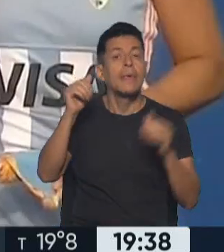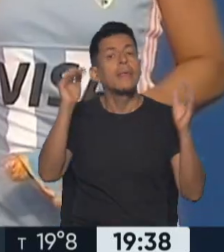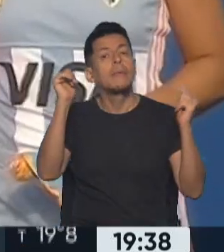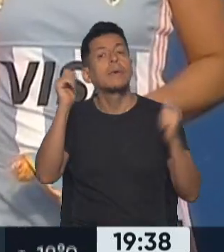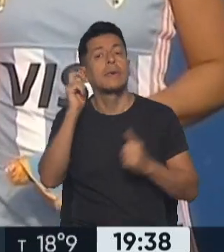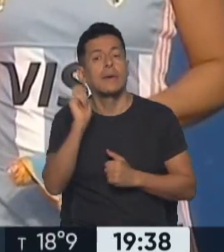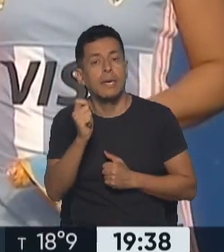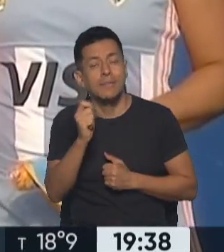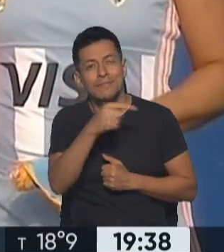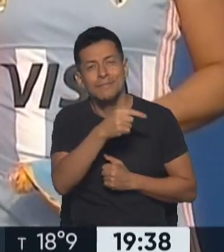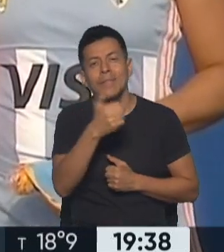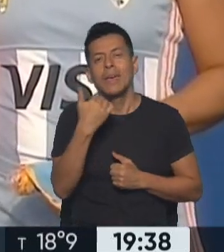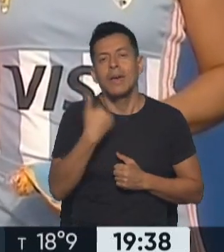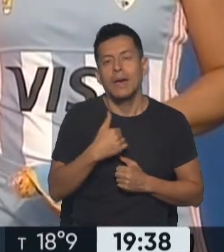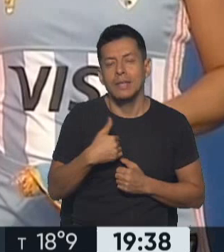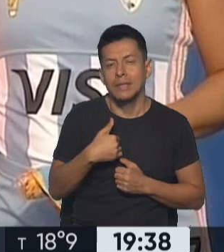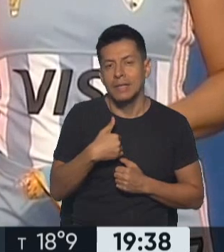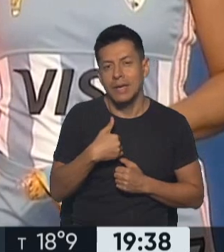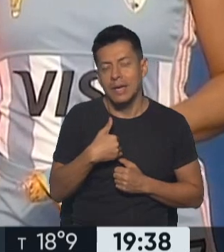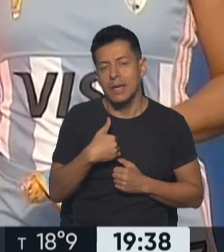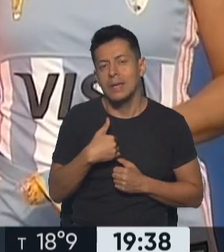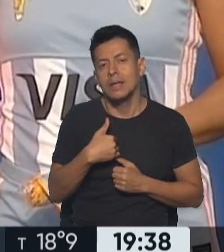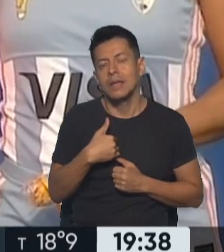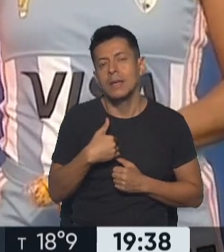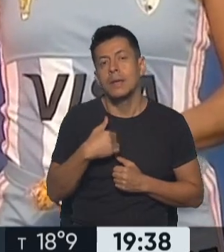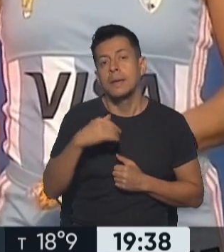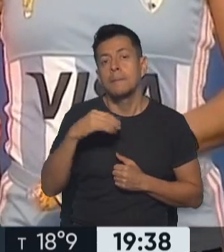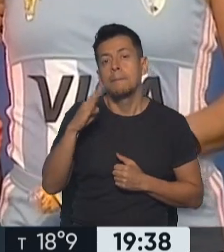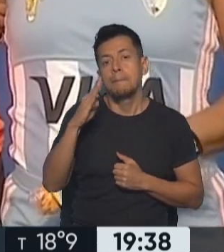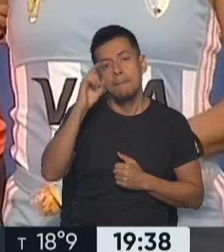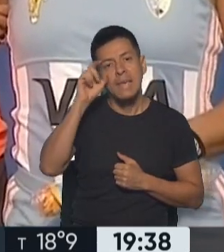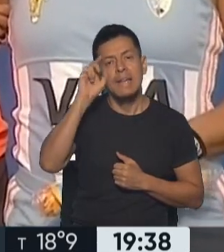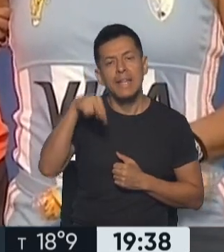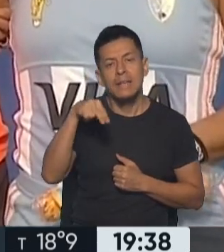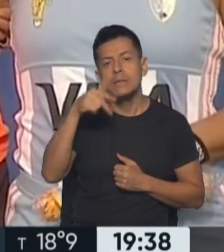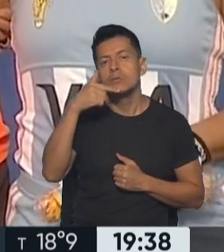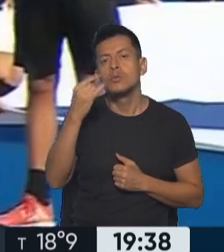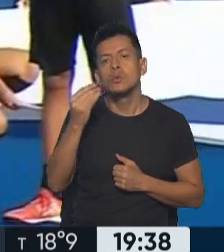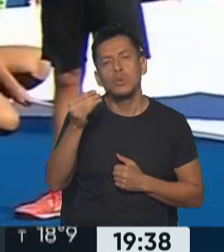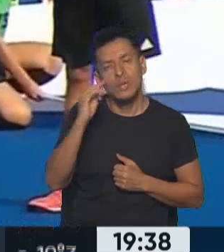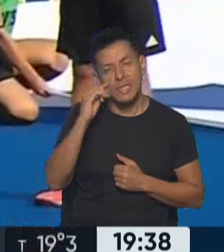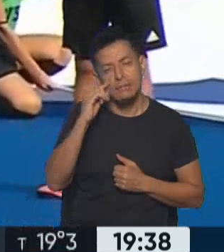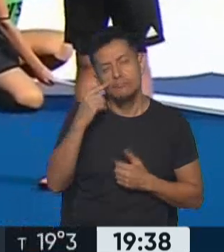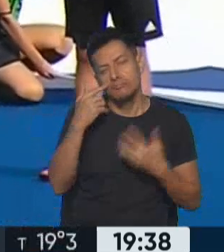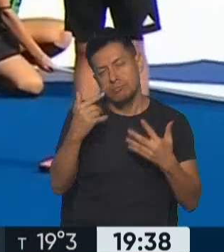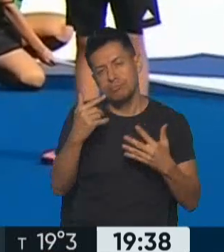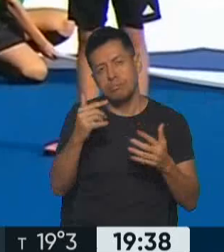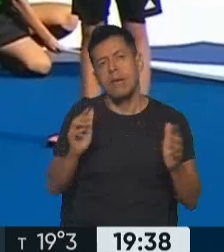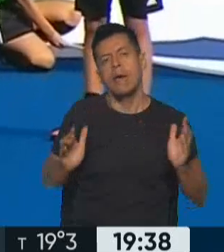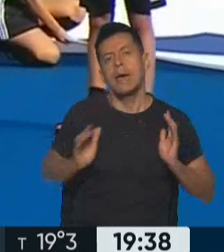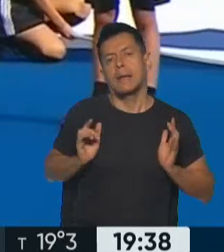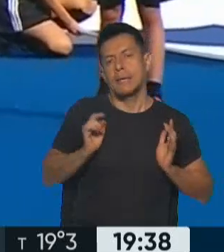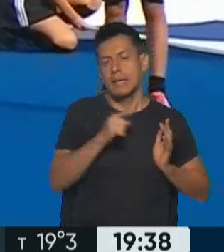despedida de la Argentina de Belén Zucchi, la histórica arquera del